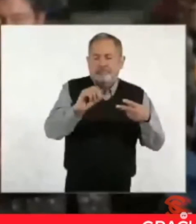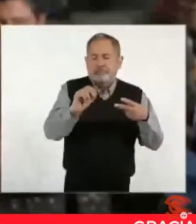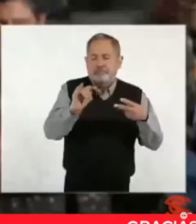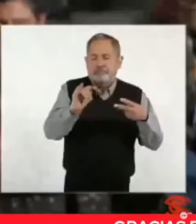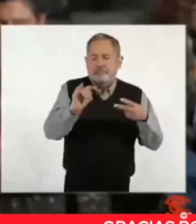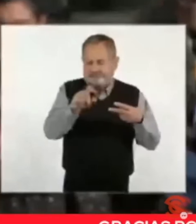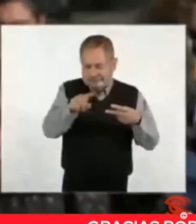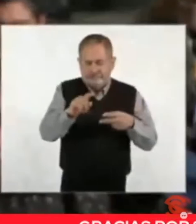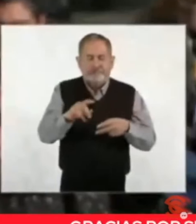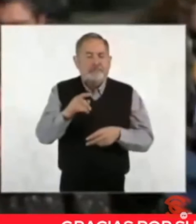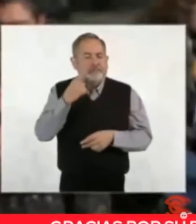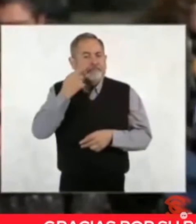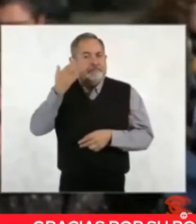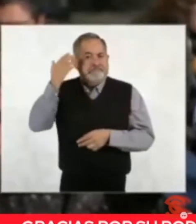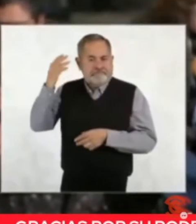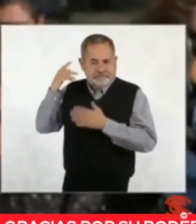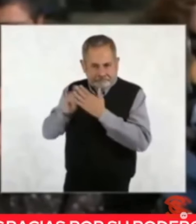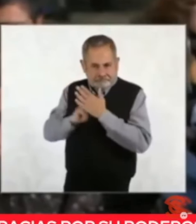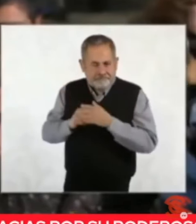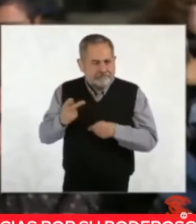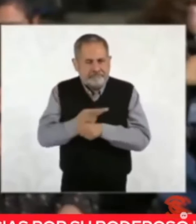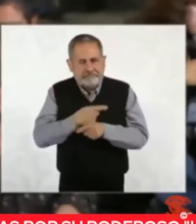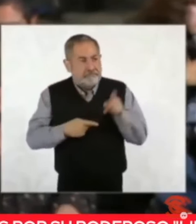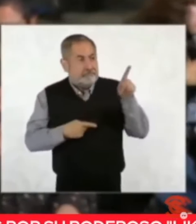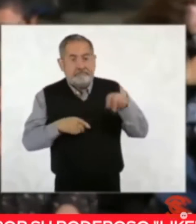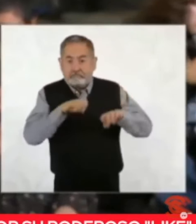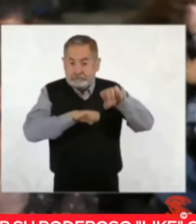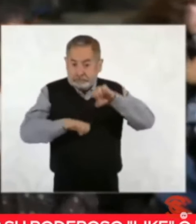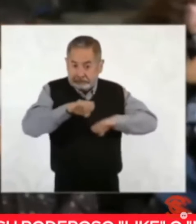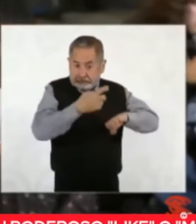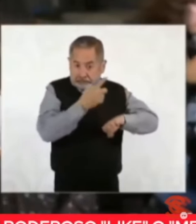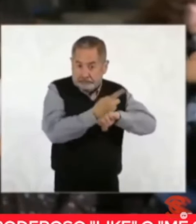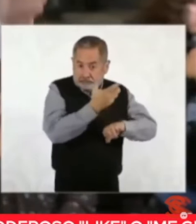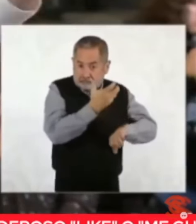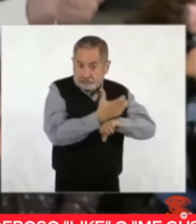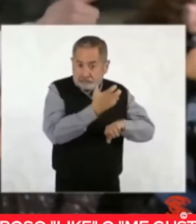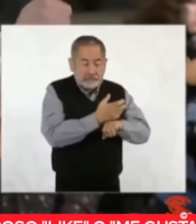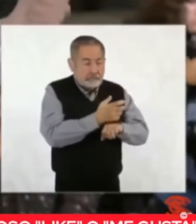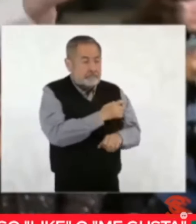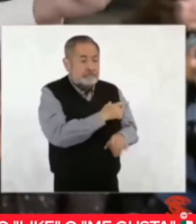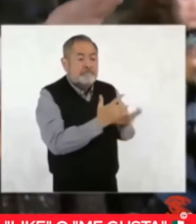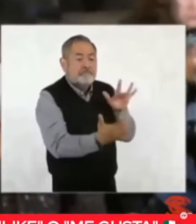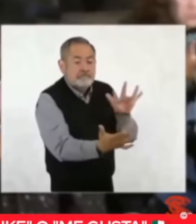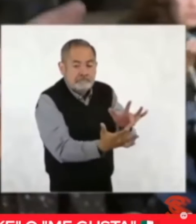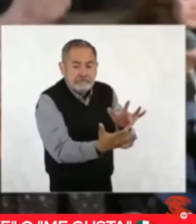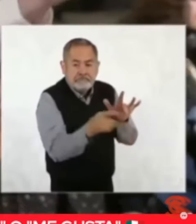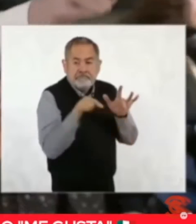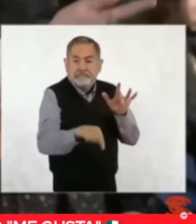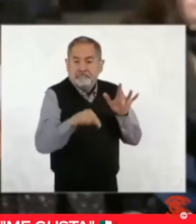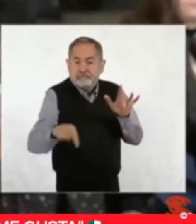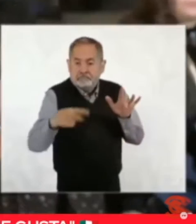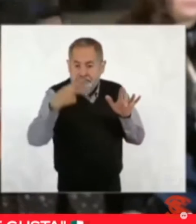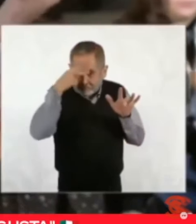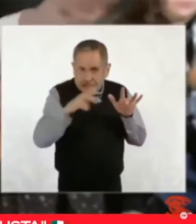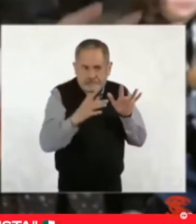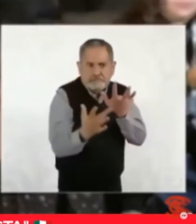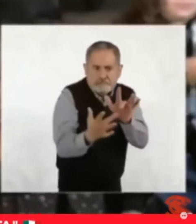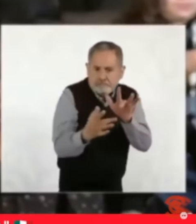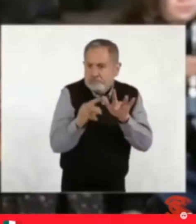meses, denunciamos cómo la Embajada de los Estados Unidos estaba contactando periodistas, activistas, organizaciones